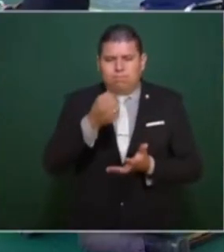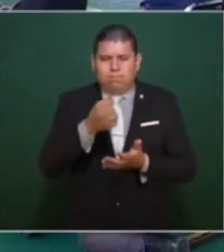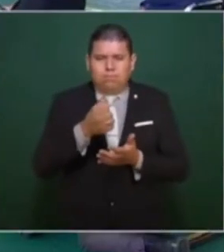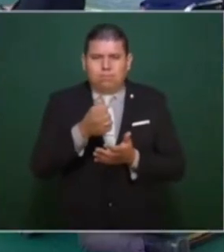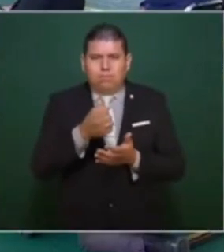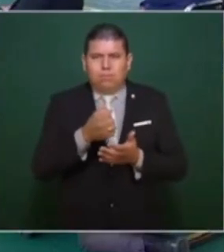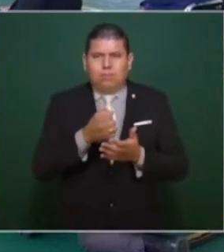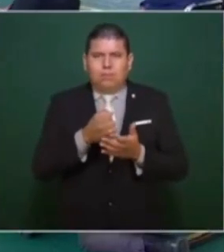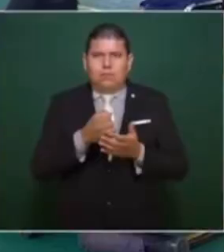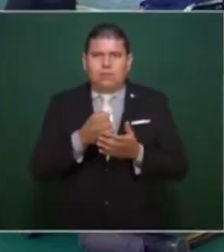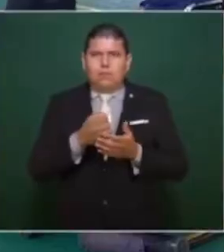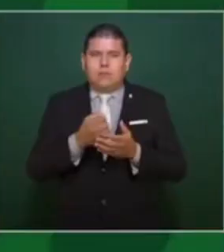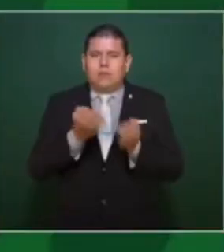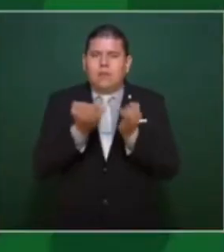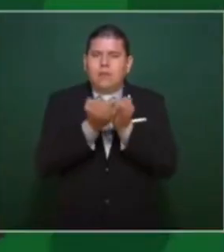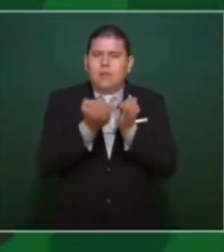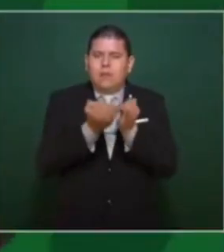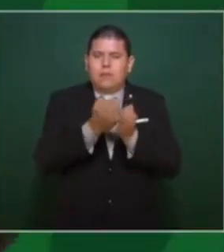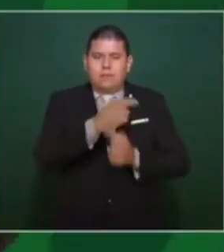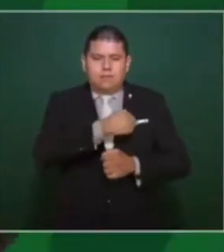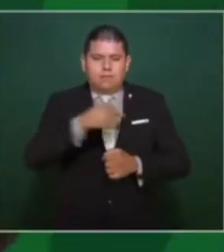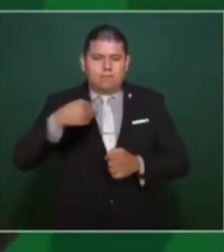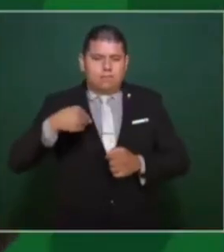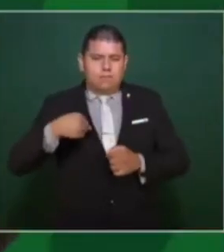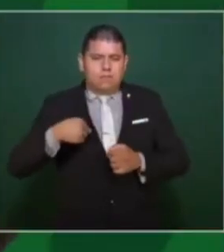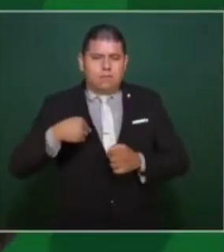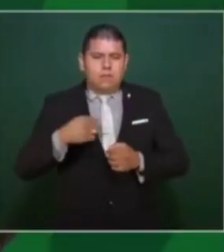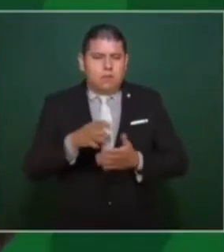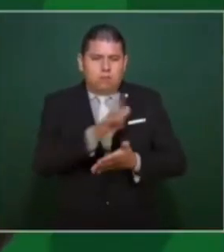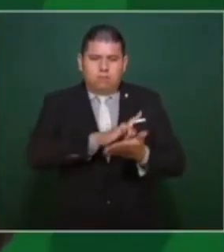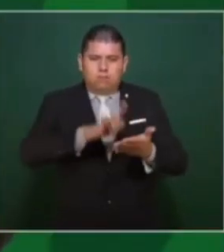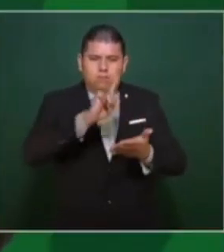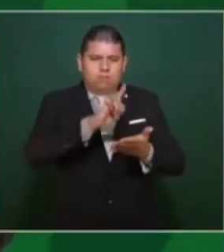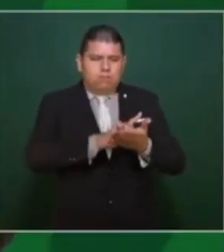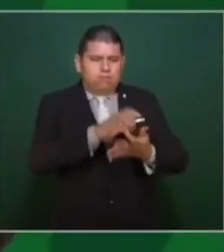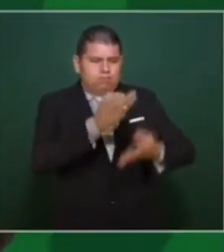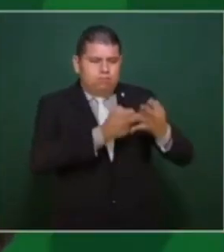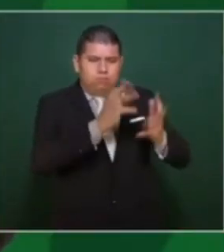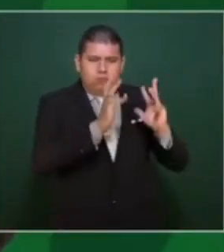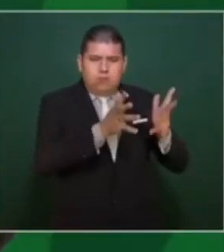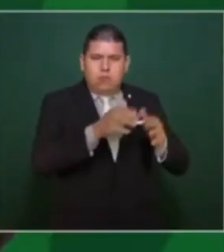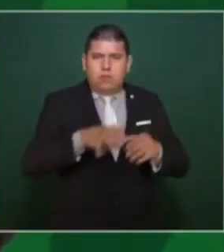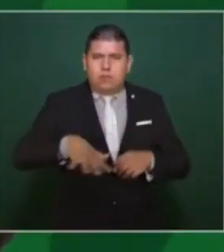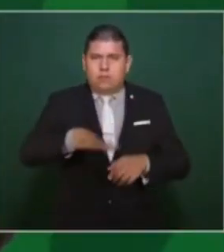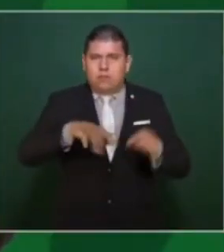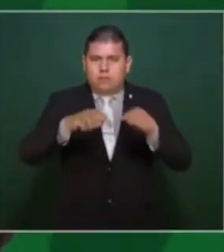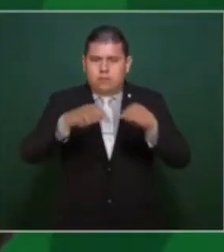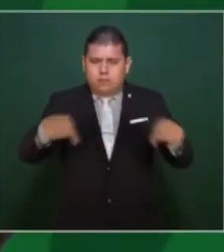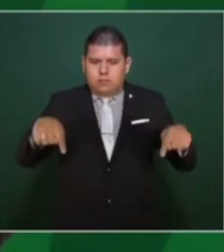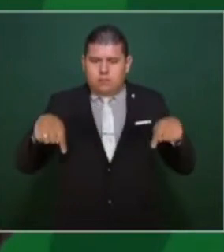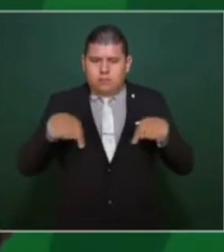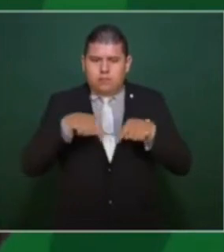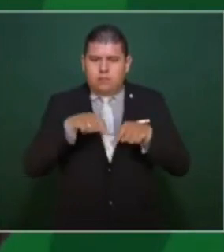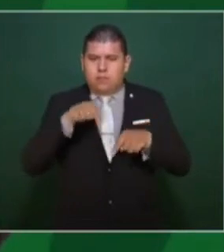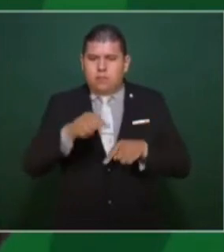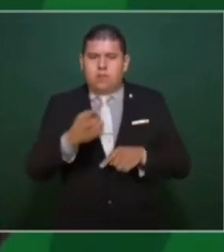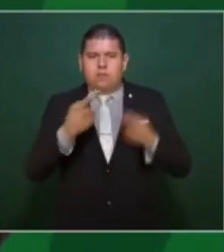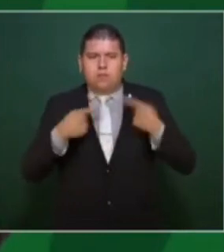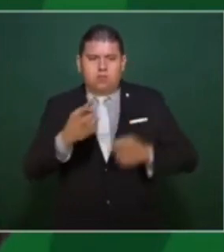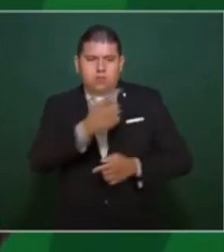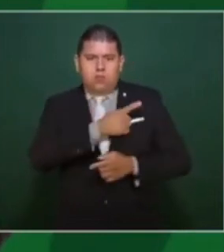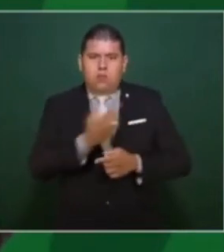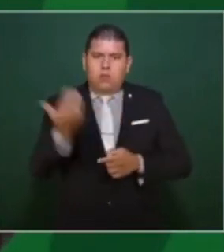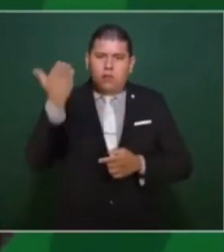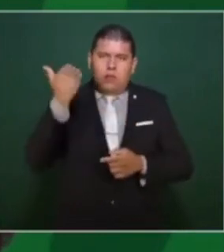irrisoria. Y también ya interpusimos demandas sobre la alberca que se concesionó en un particular en el